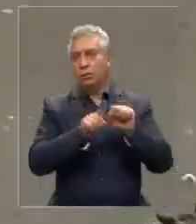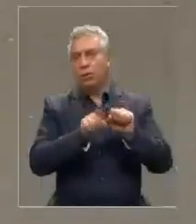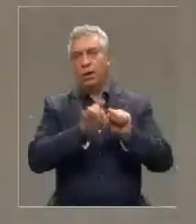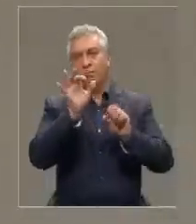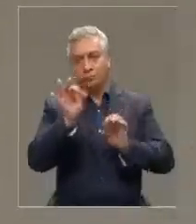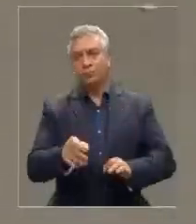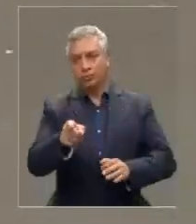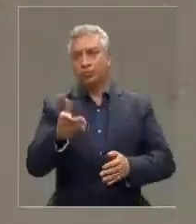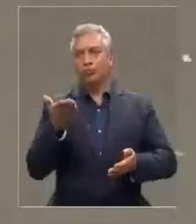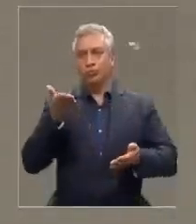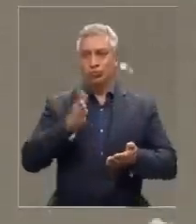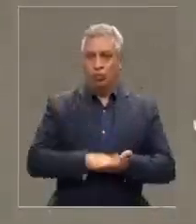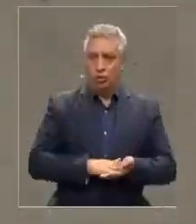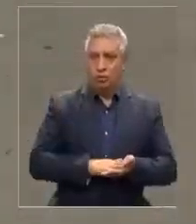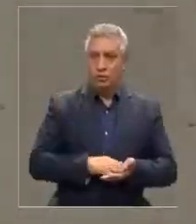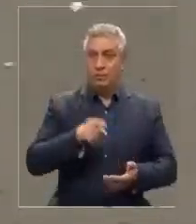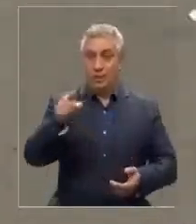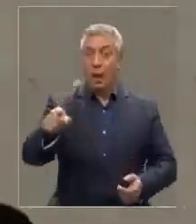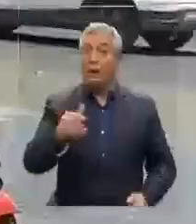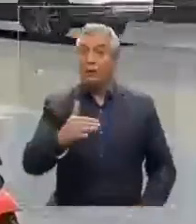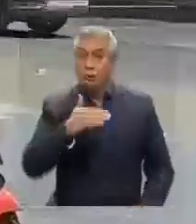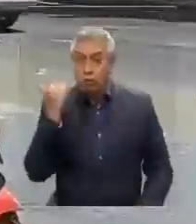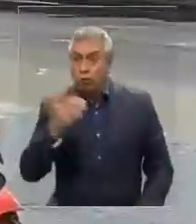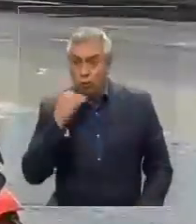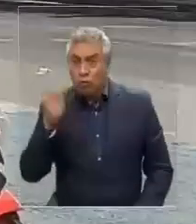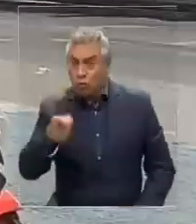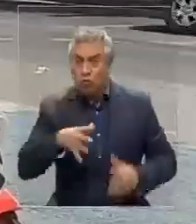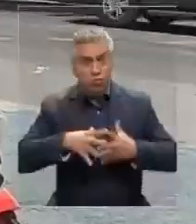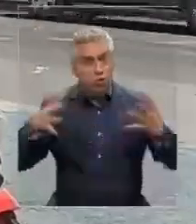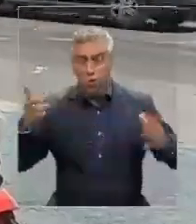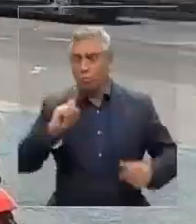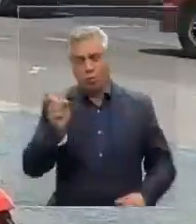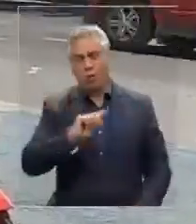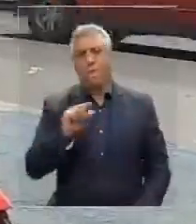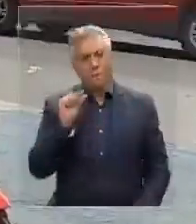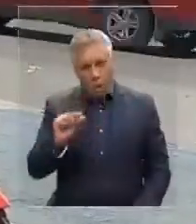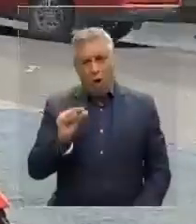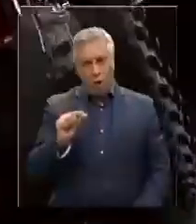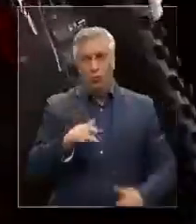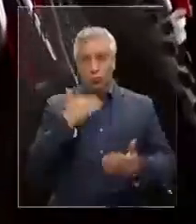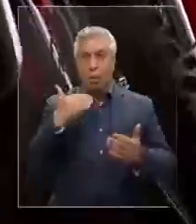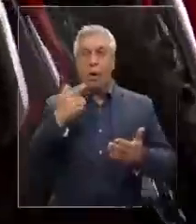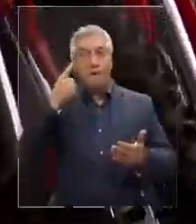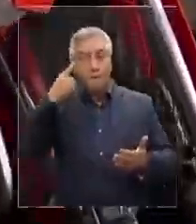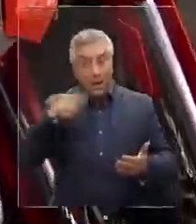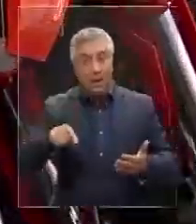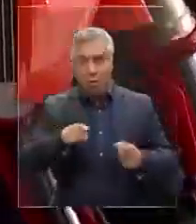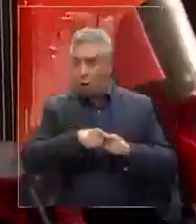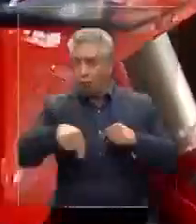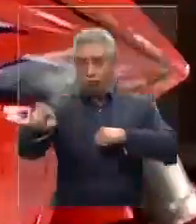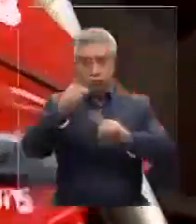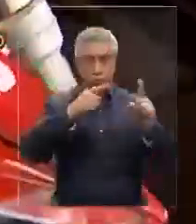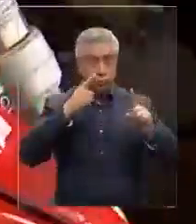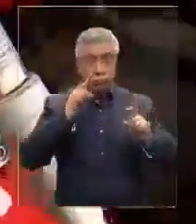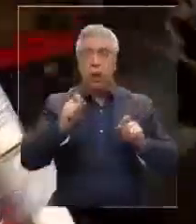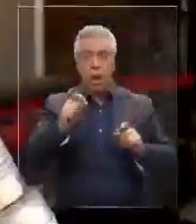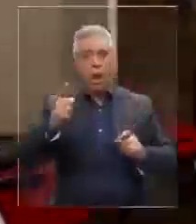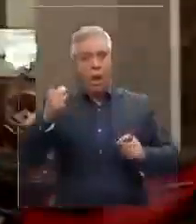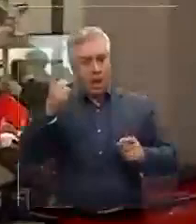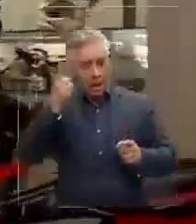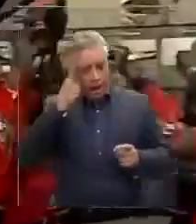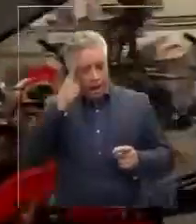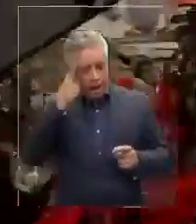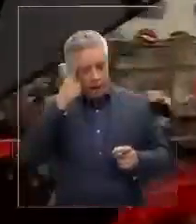deceso. Accidentes de este tipo son poco comunes y por eso importante es que cuando se toman rutas extremas hay que tomar en cuenta